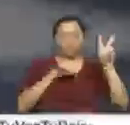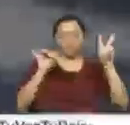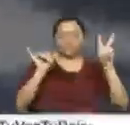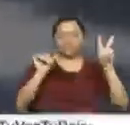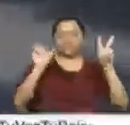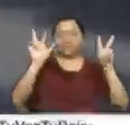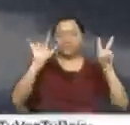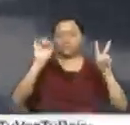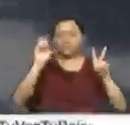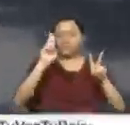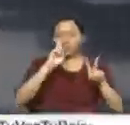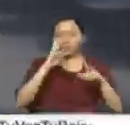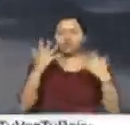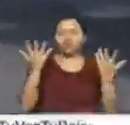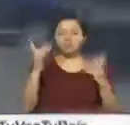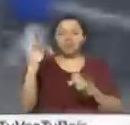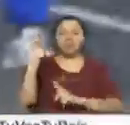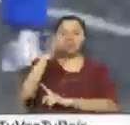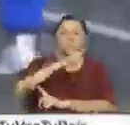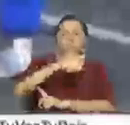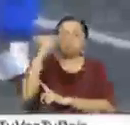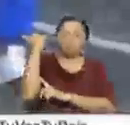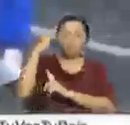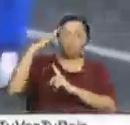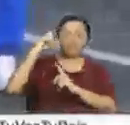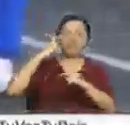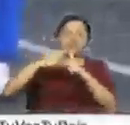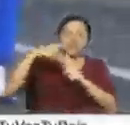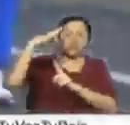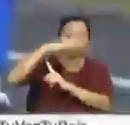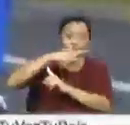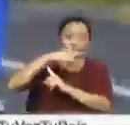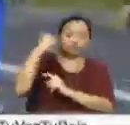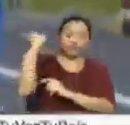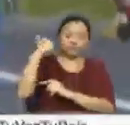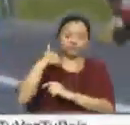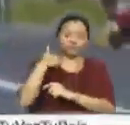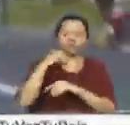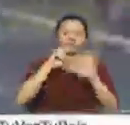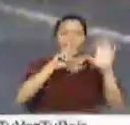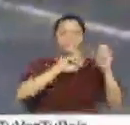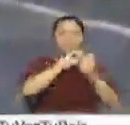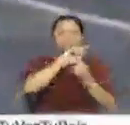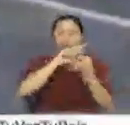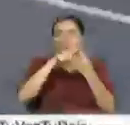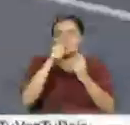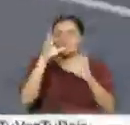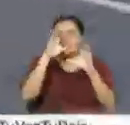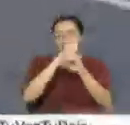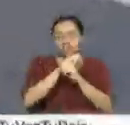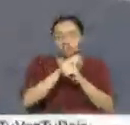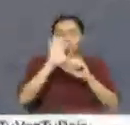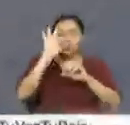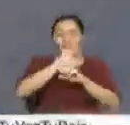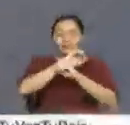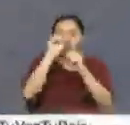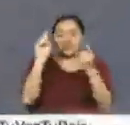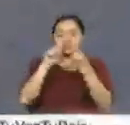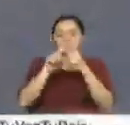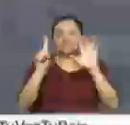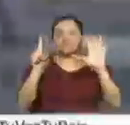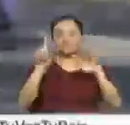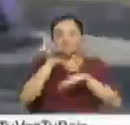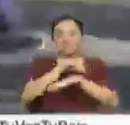de Convenciones Bicentenario, de 8 de la mañana a 7 de la noche y de 9 de la mañana a 6 de la tarde